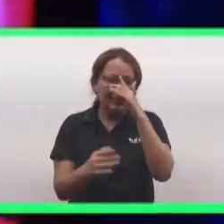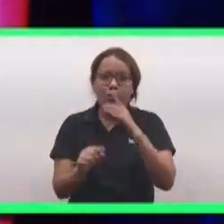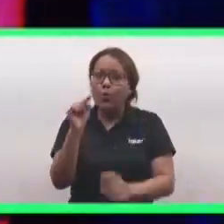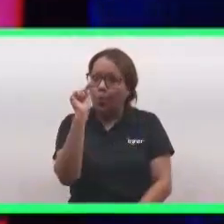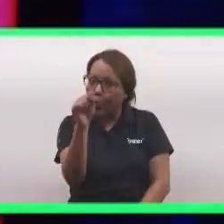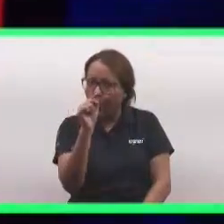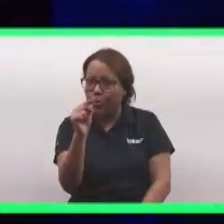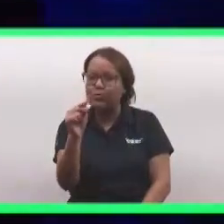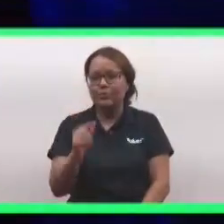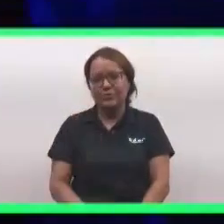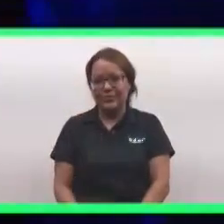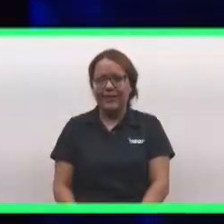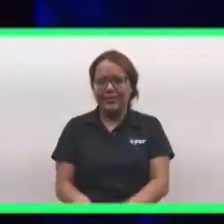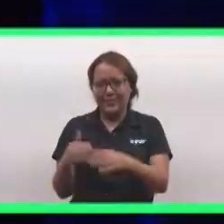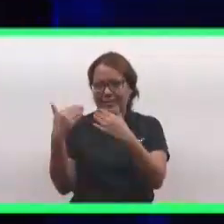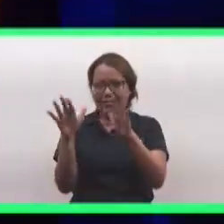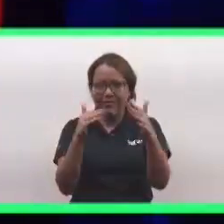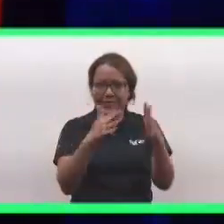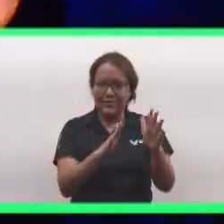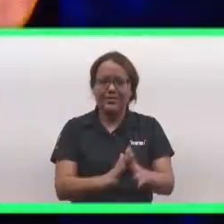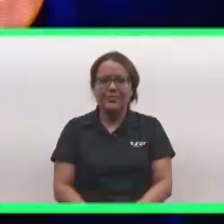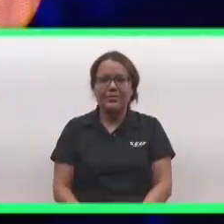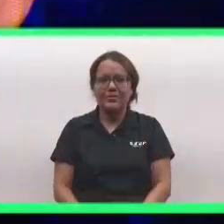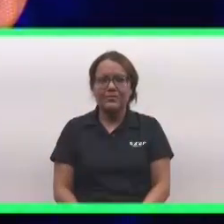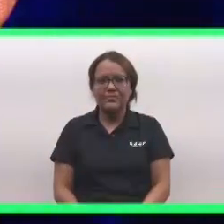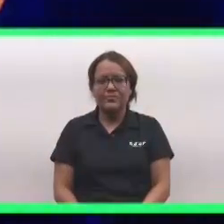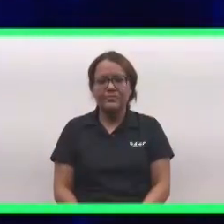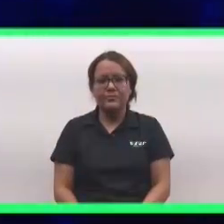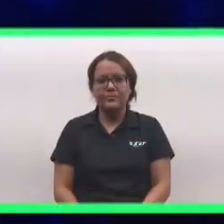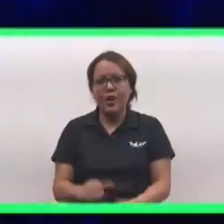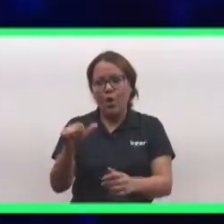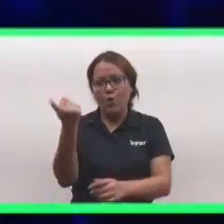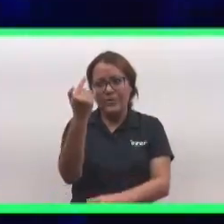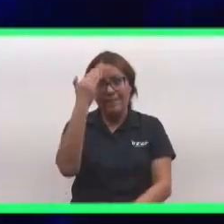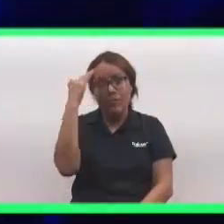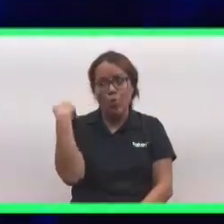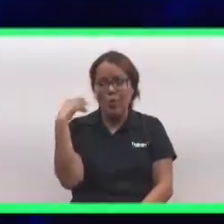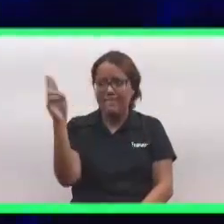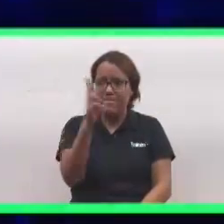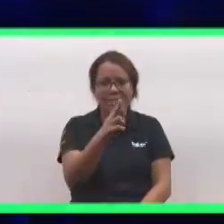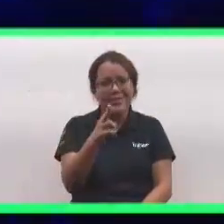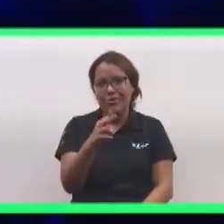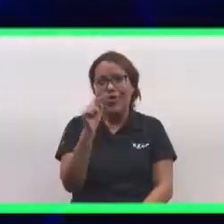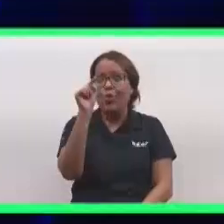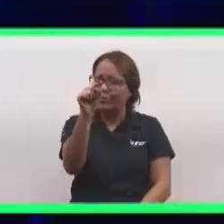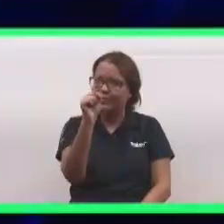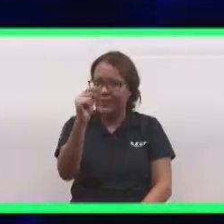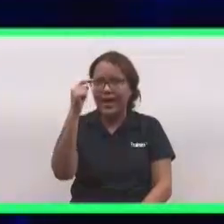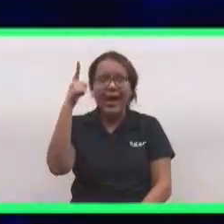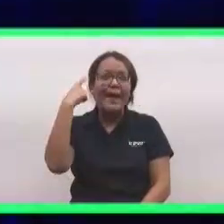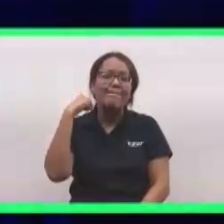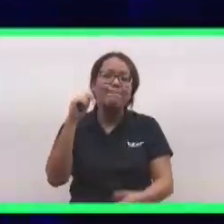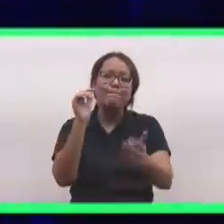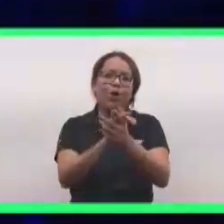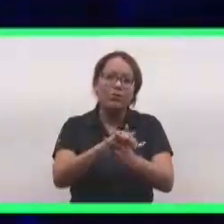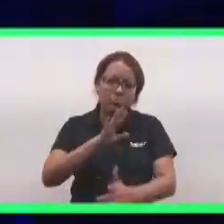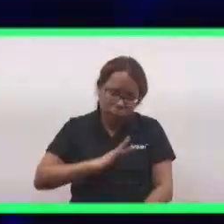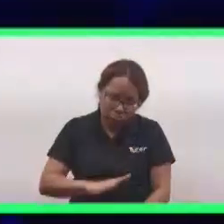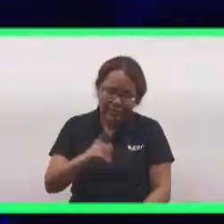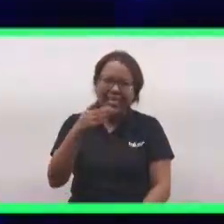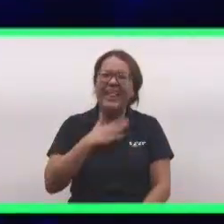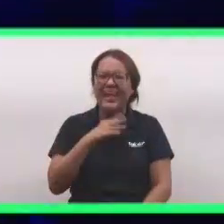Usted tiene algo que nadie más tiene. A ese marido fracasado con que se casó, es el que tiene, nadie más lo tiene.